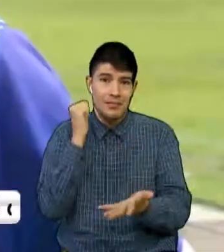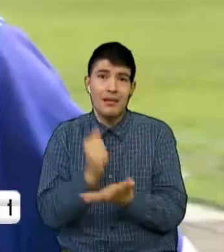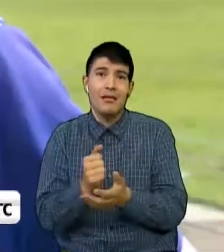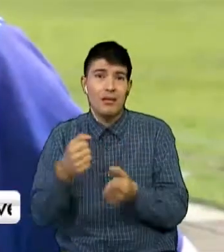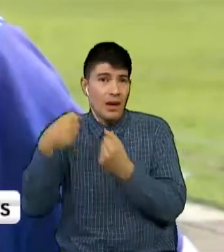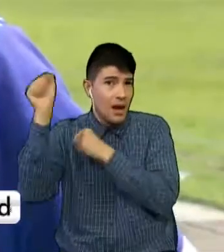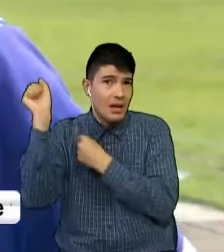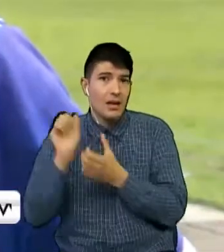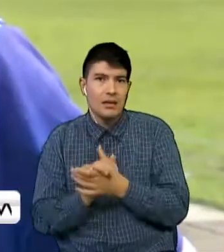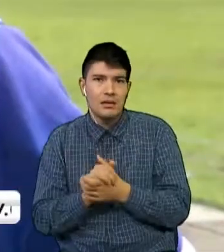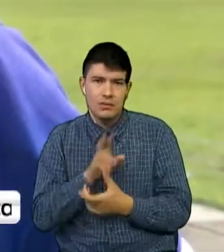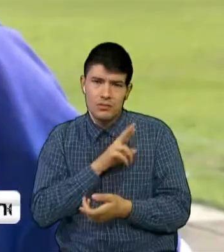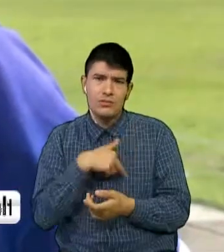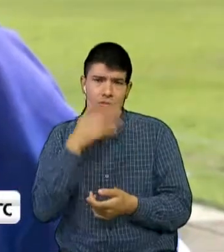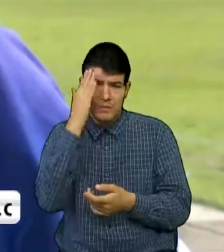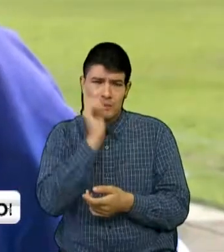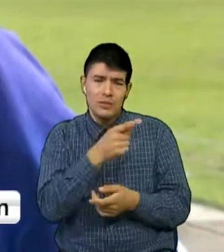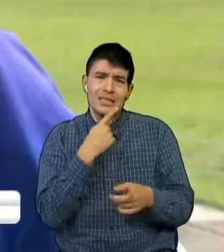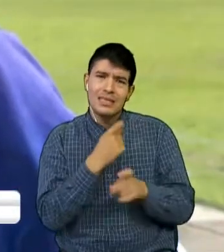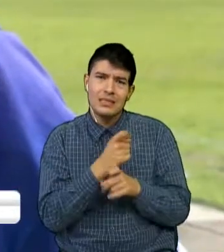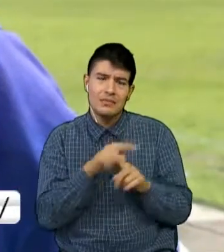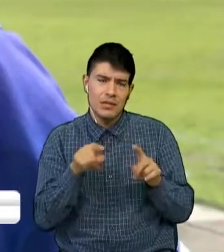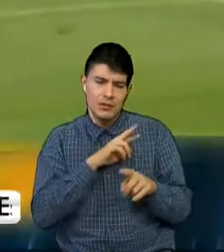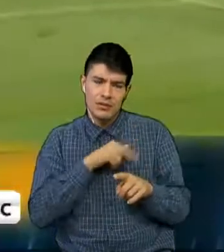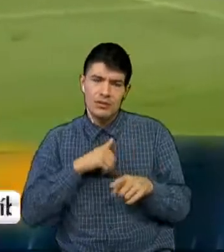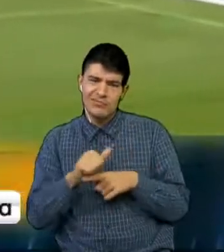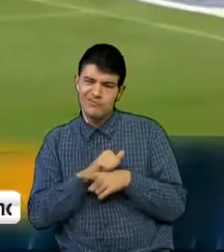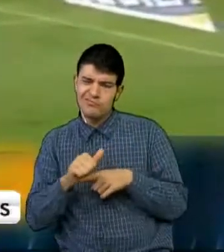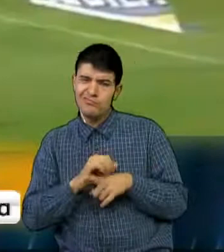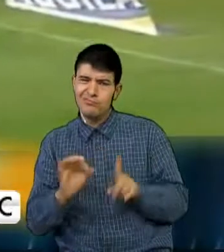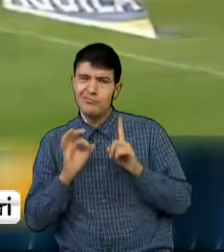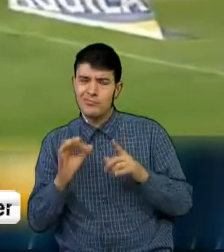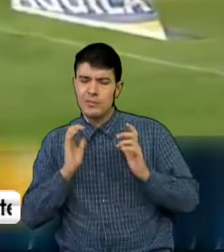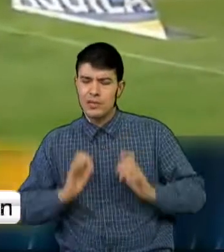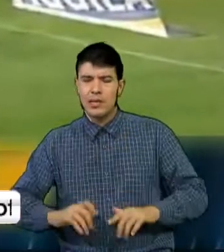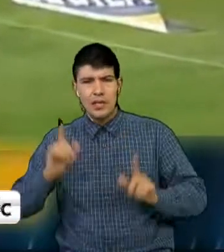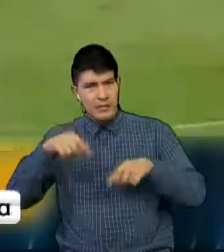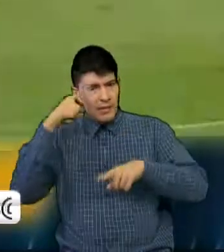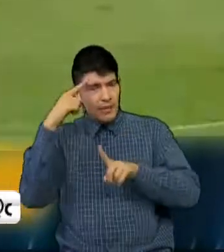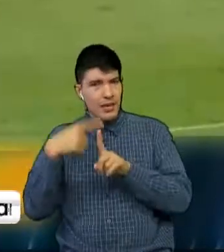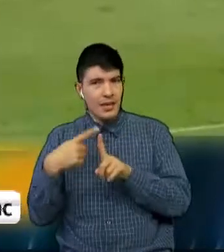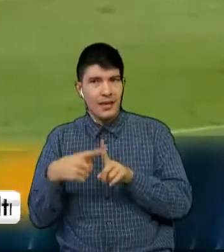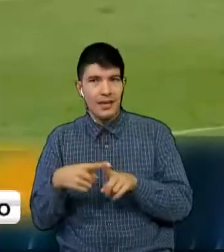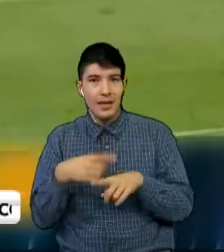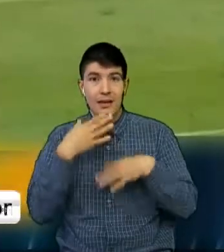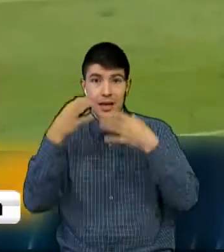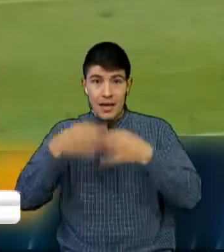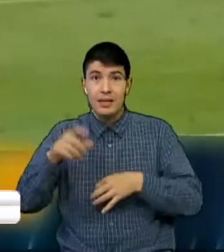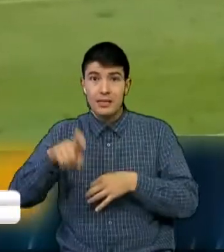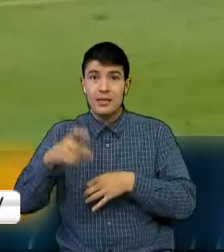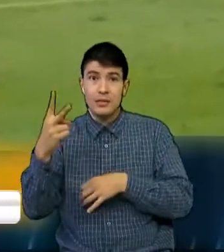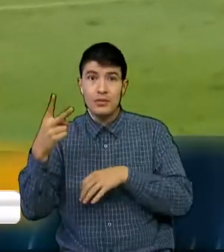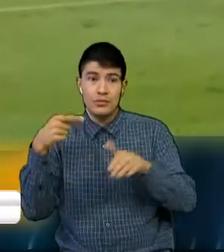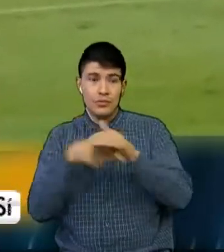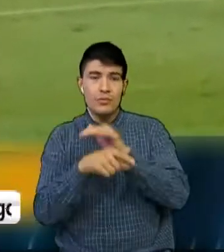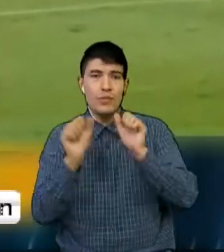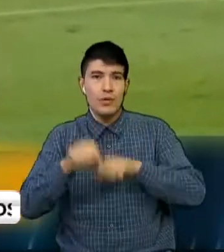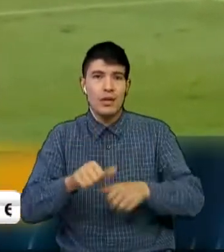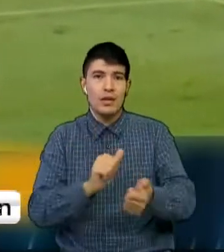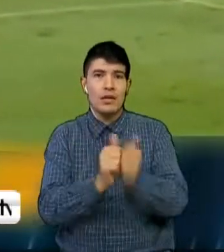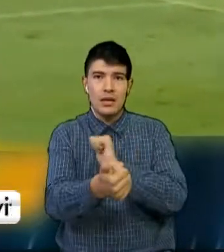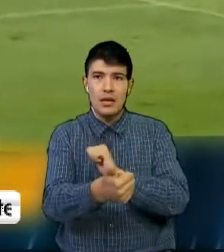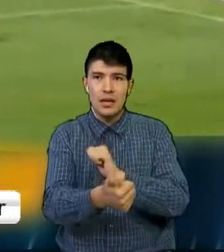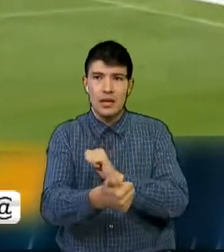tenemos que un rival bueno pero en otro estado mejor físicamente y mentalmente real necesita ganar por dos goles para clasificar de forma